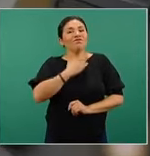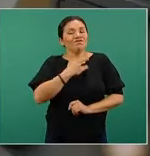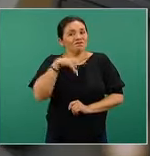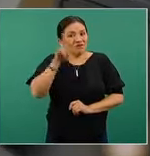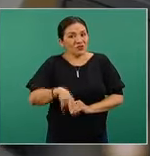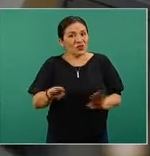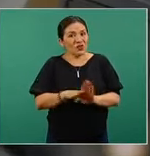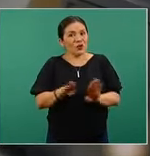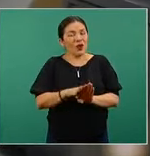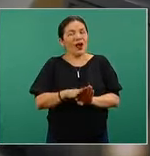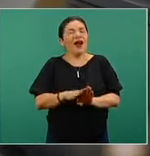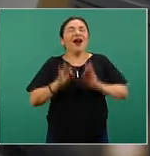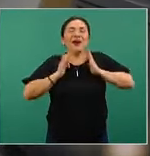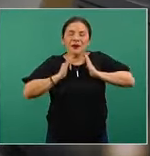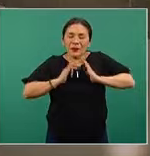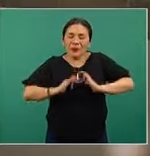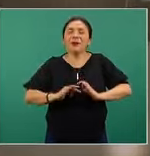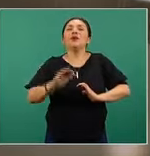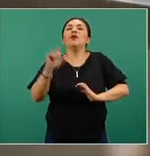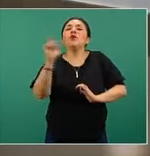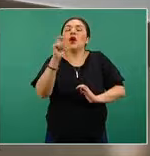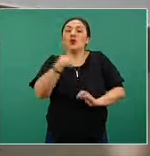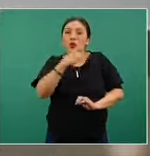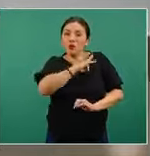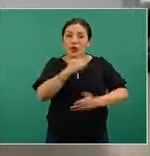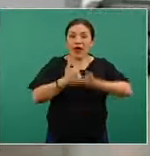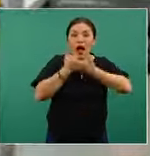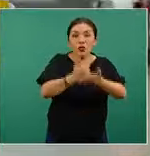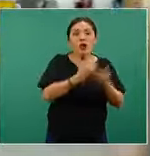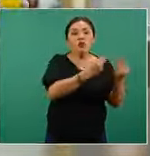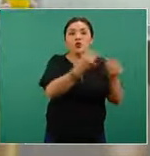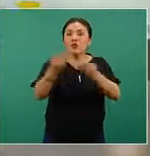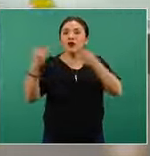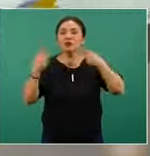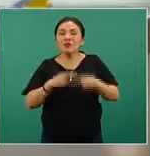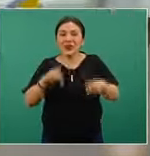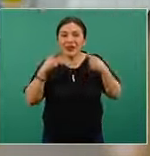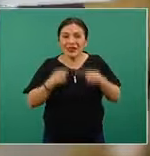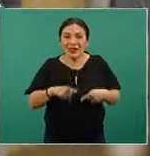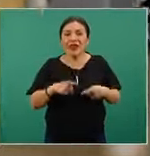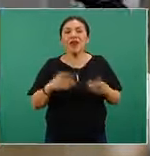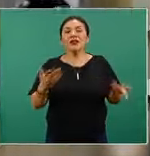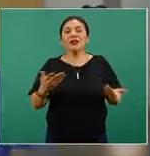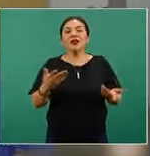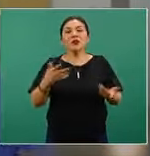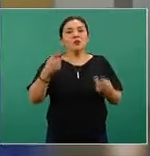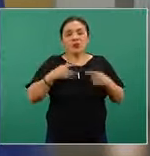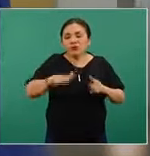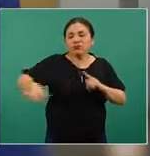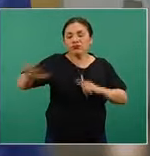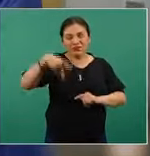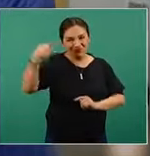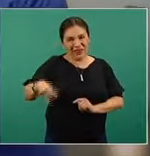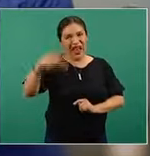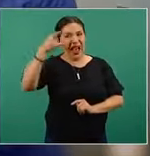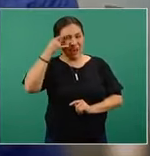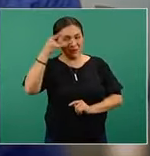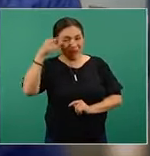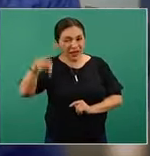un gran sabor de buscar el poder ayudar a mucha gente de la población campechana